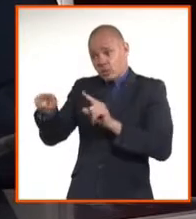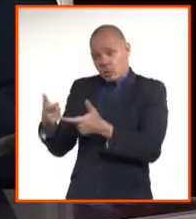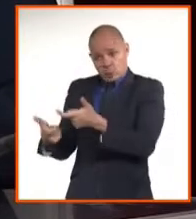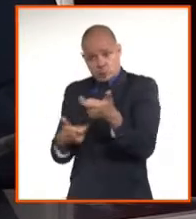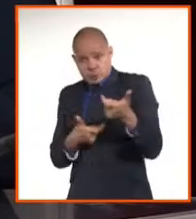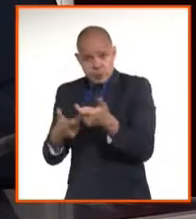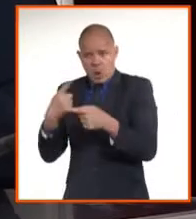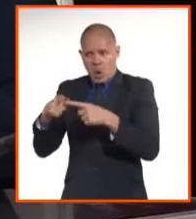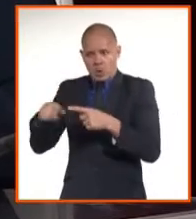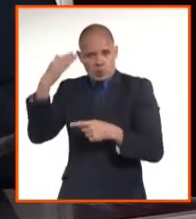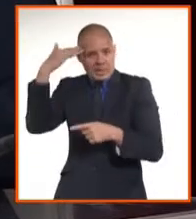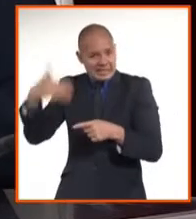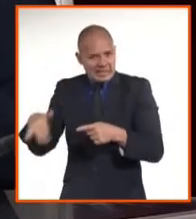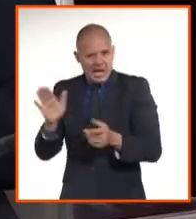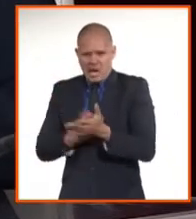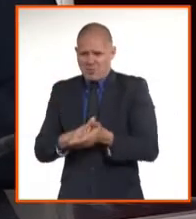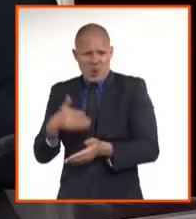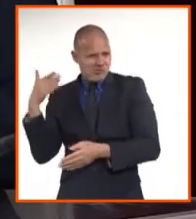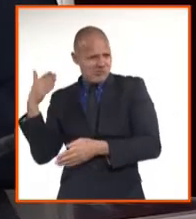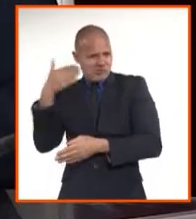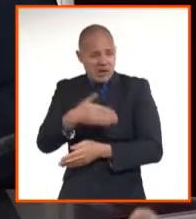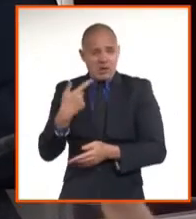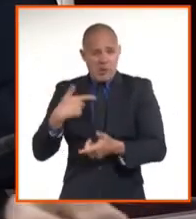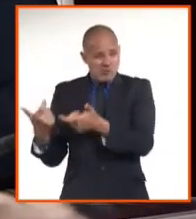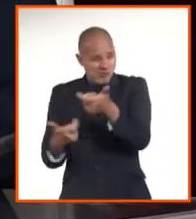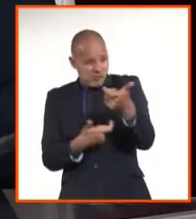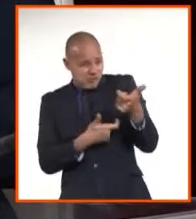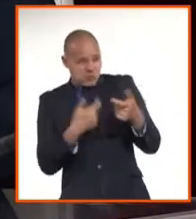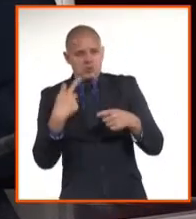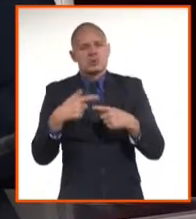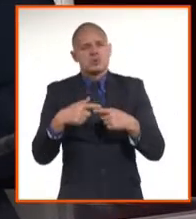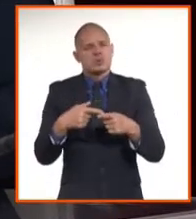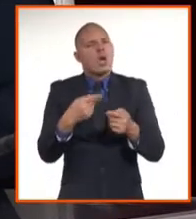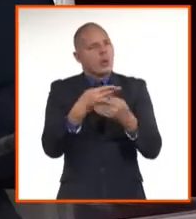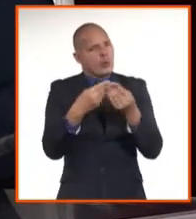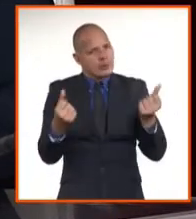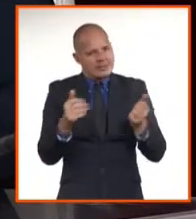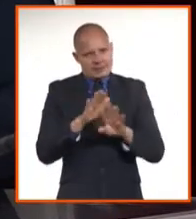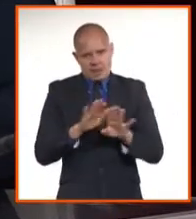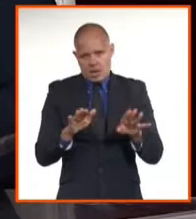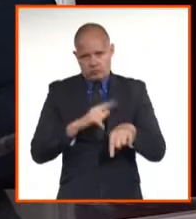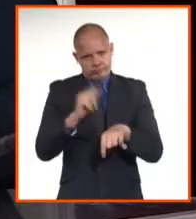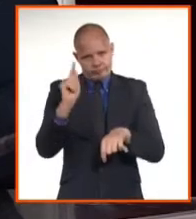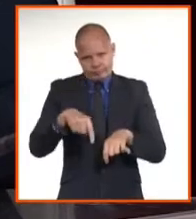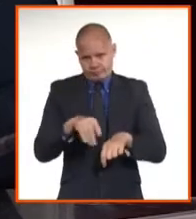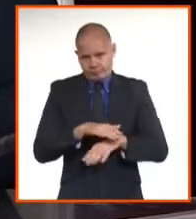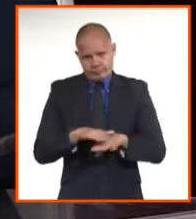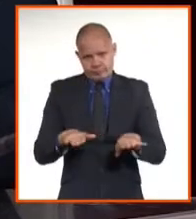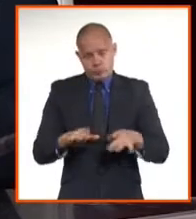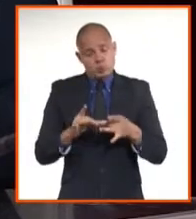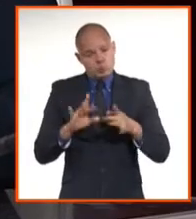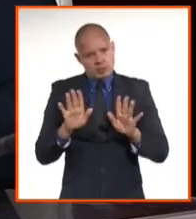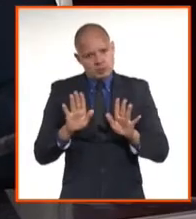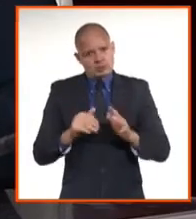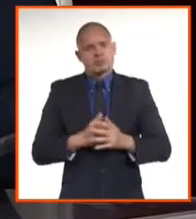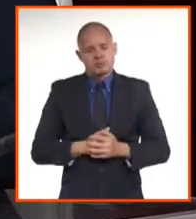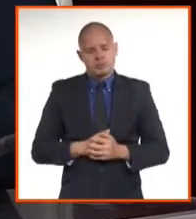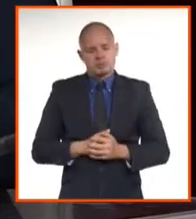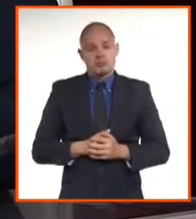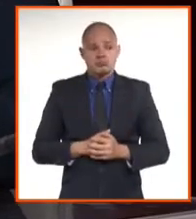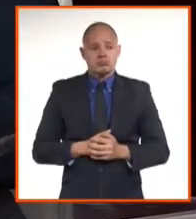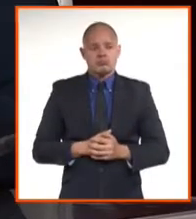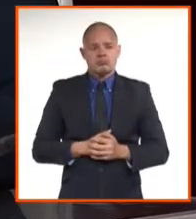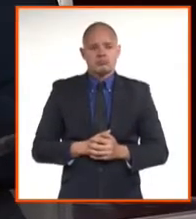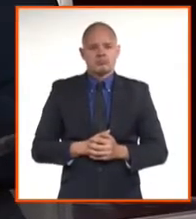valentía, se batieron rápido, fueron fuertes y lograron extinguir este incendio que pudiera haber sido mucho peor de lo que se